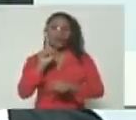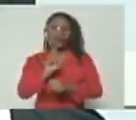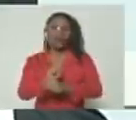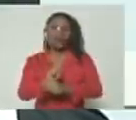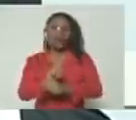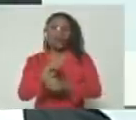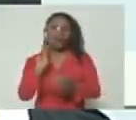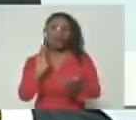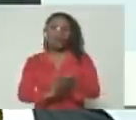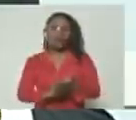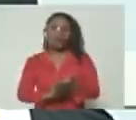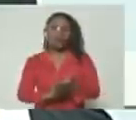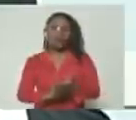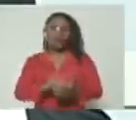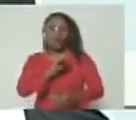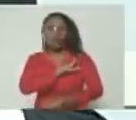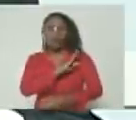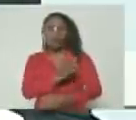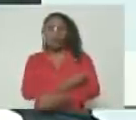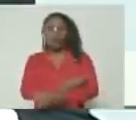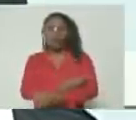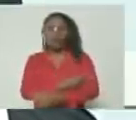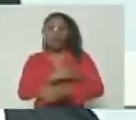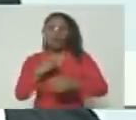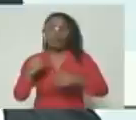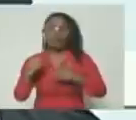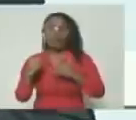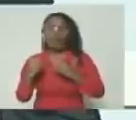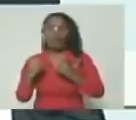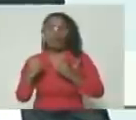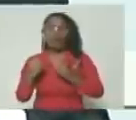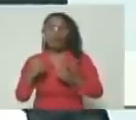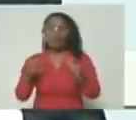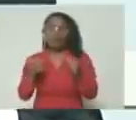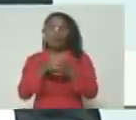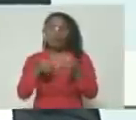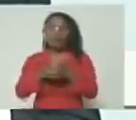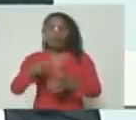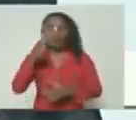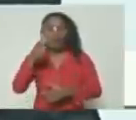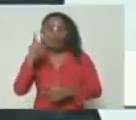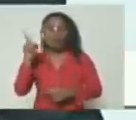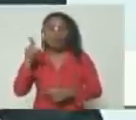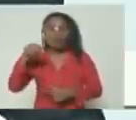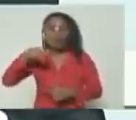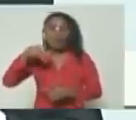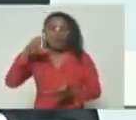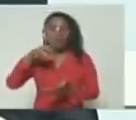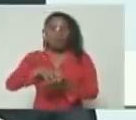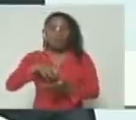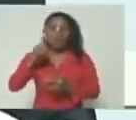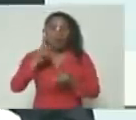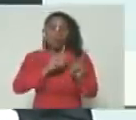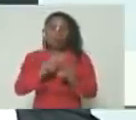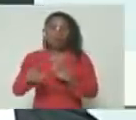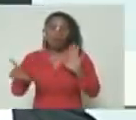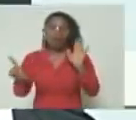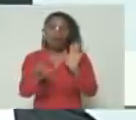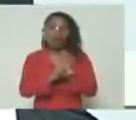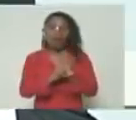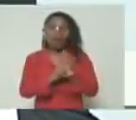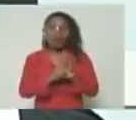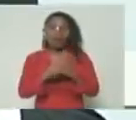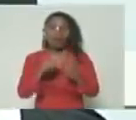exclusivamente en poder de los órganos del Estado. Y ahí está en la Constitución. Los planes, las leyes de desarme que se